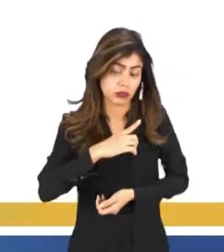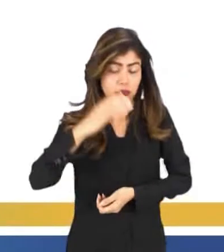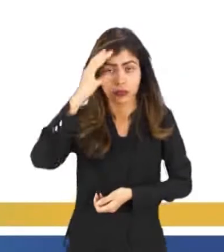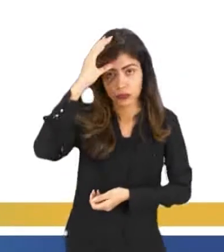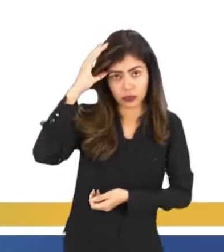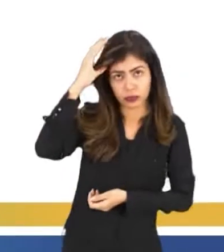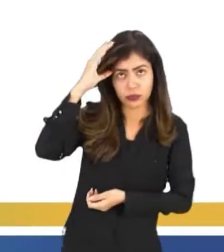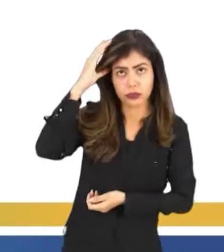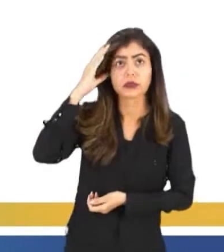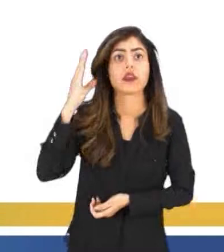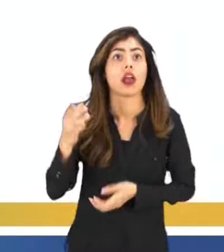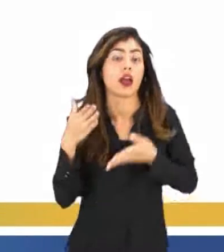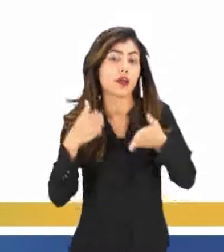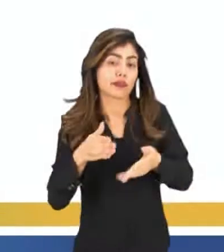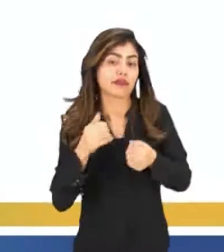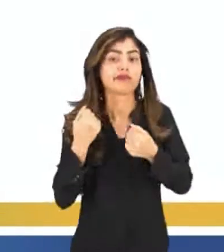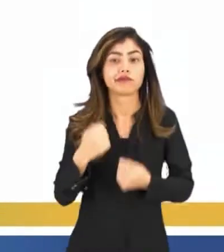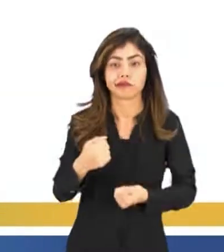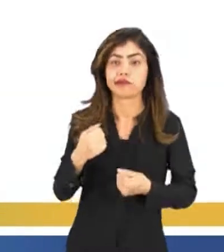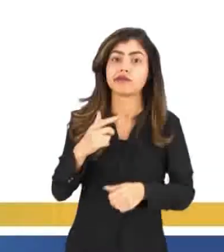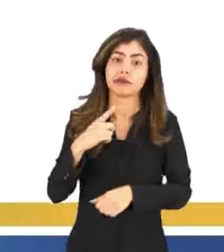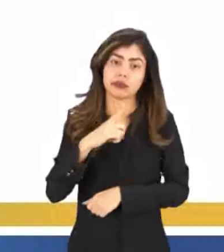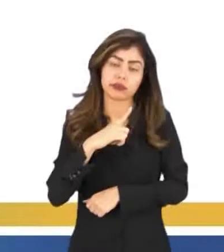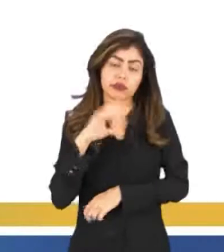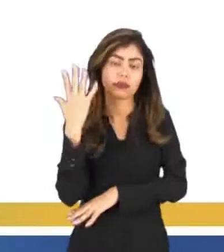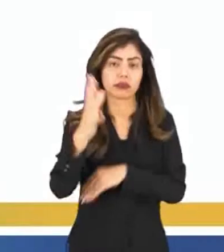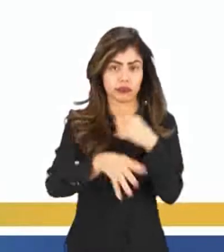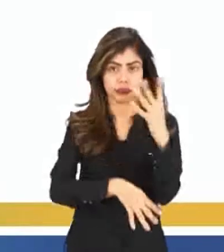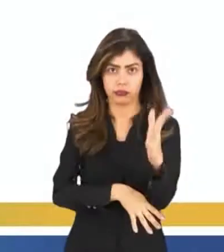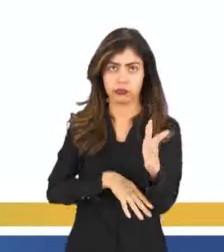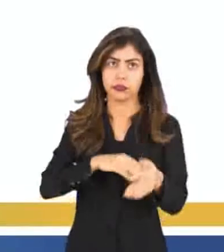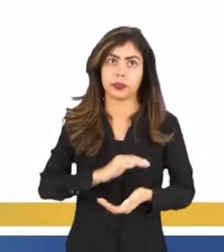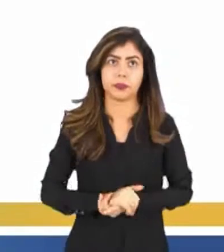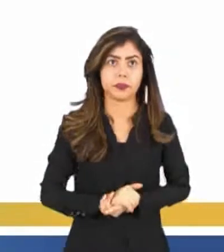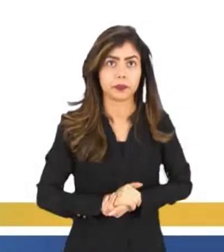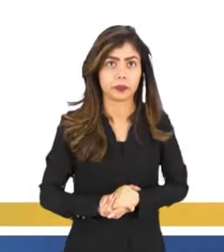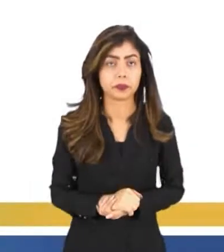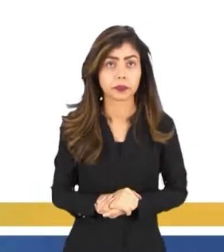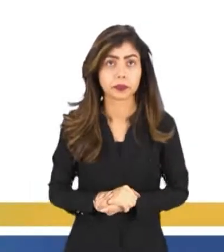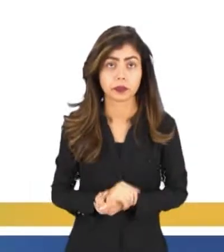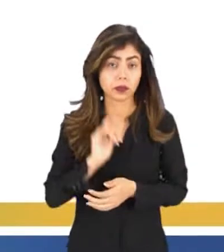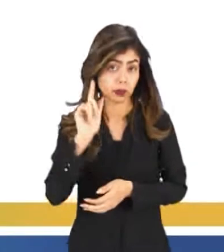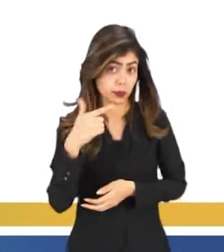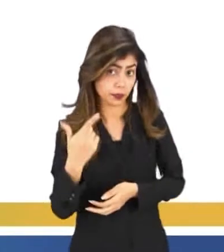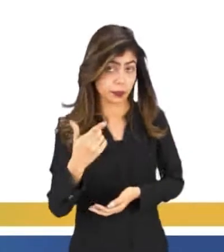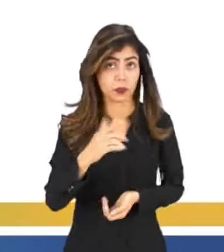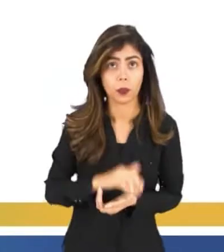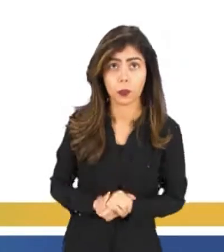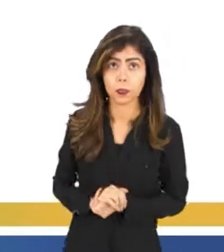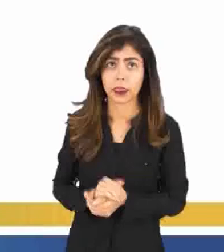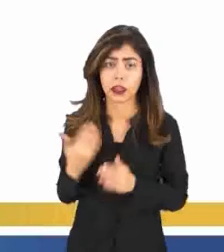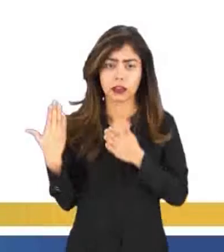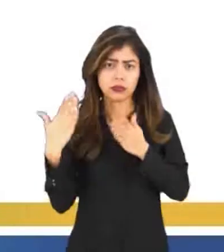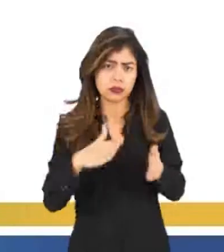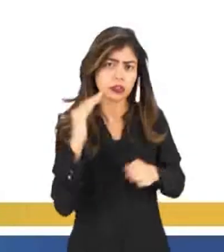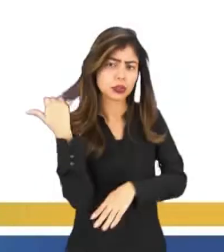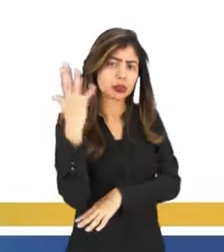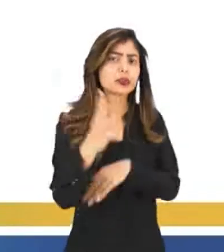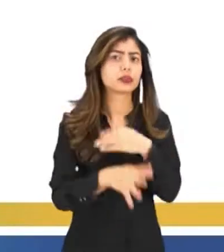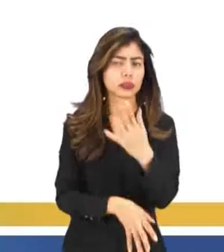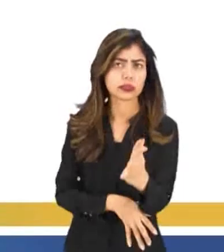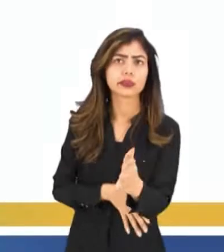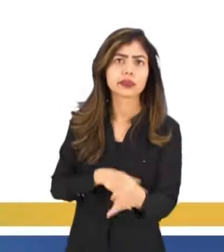conciencia donde lo que estamos causando a natureza próximo no quise referir a